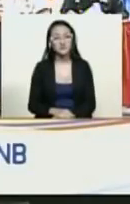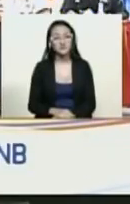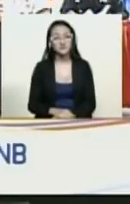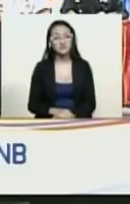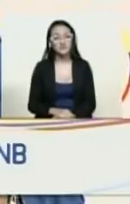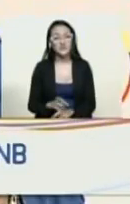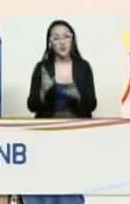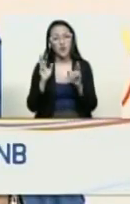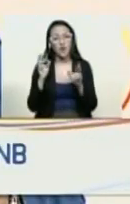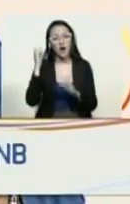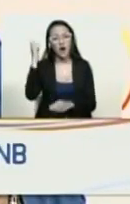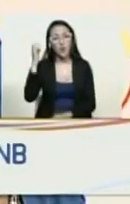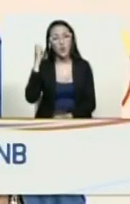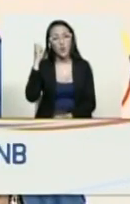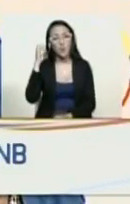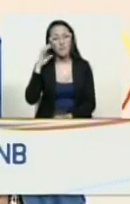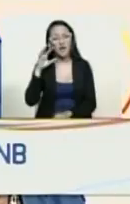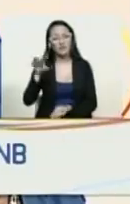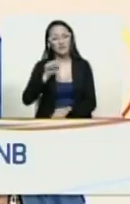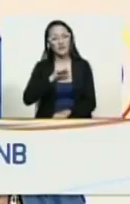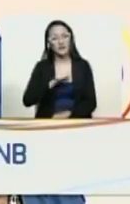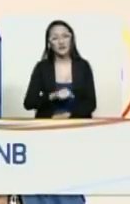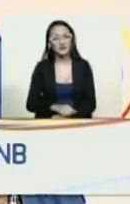Ojalá Europa reciba ese mensaje